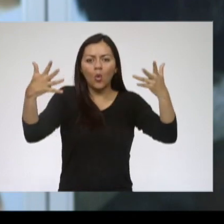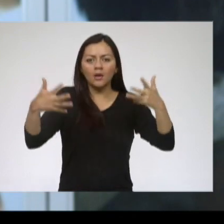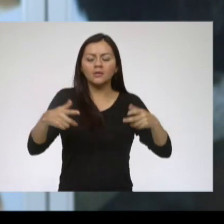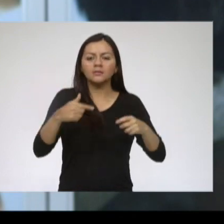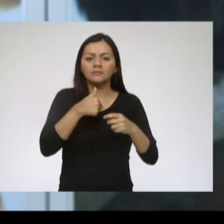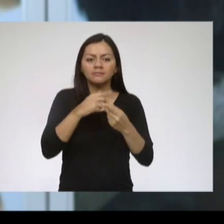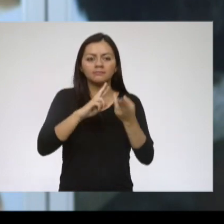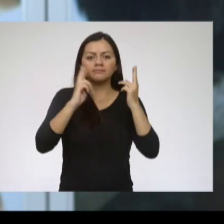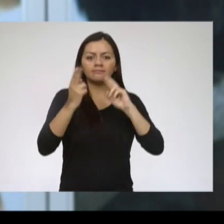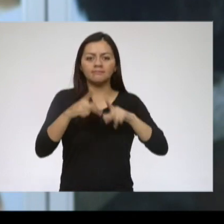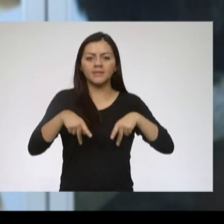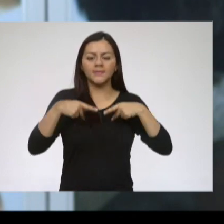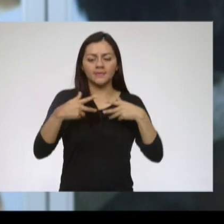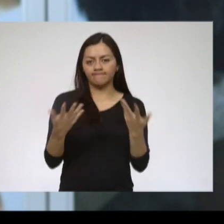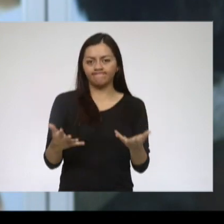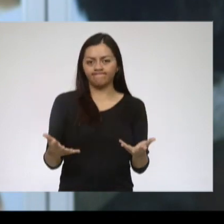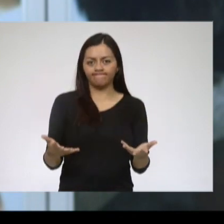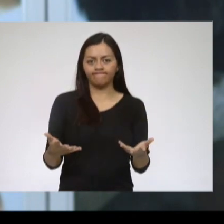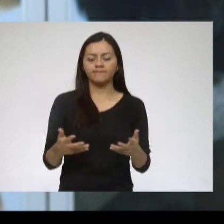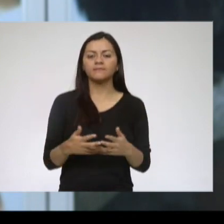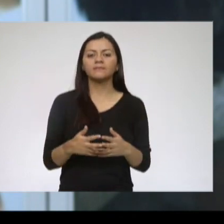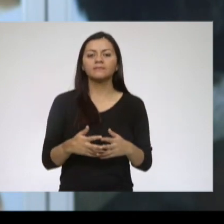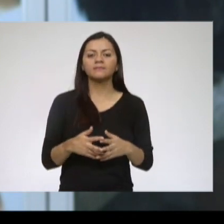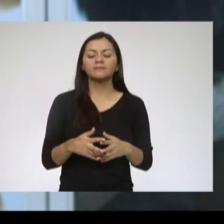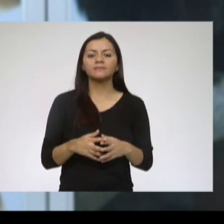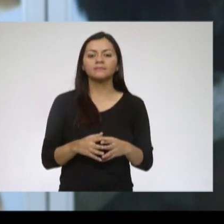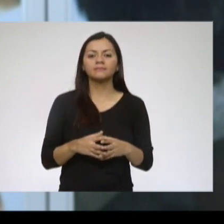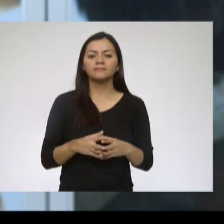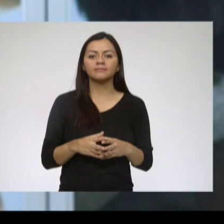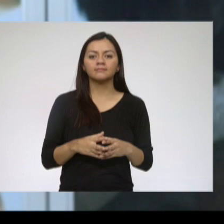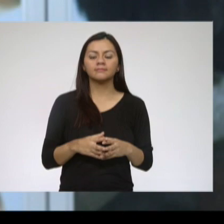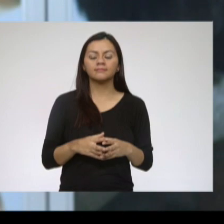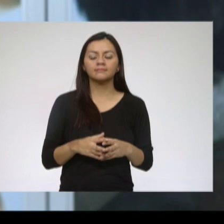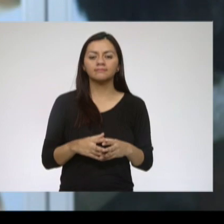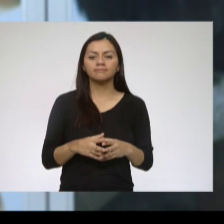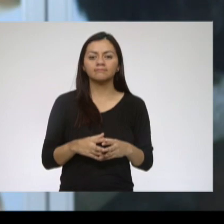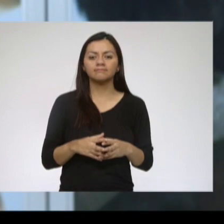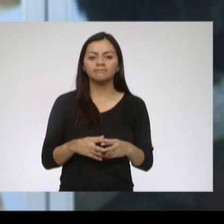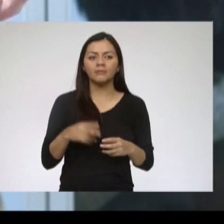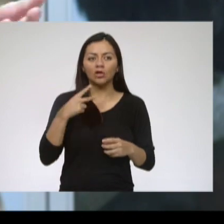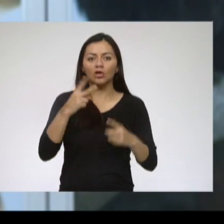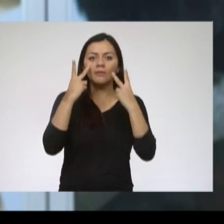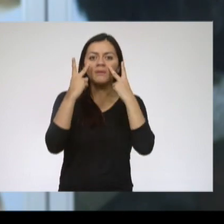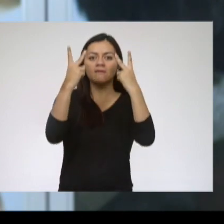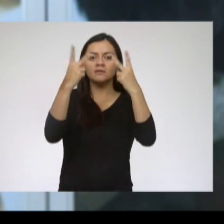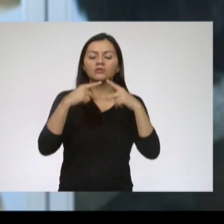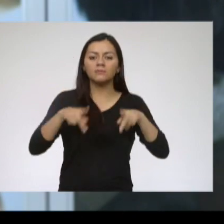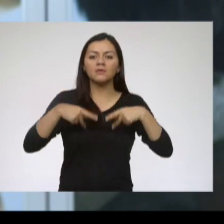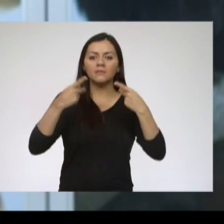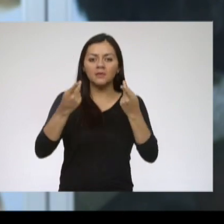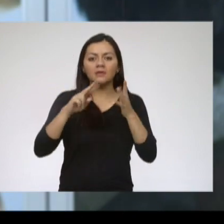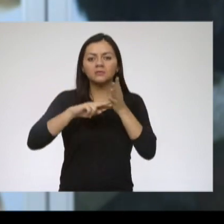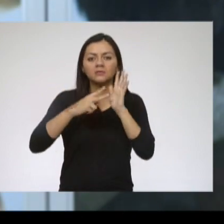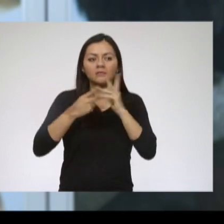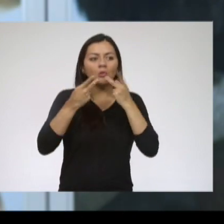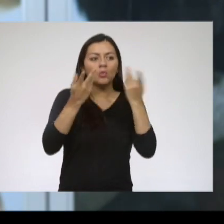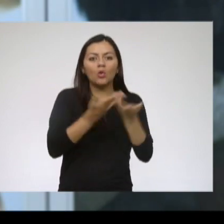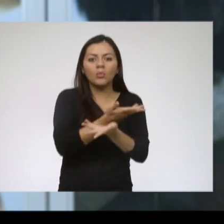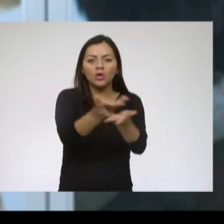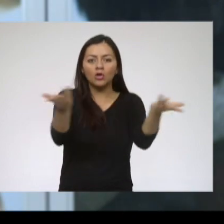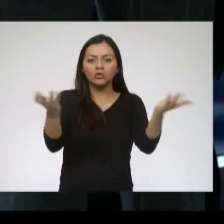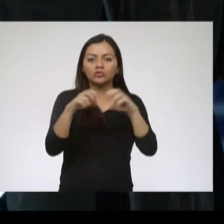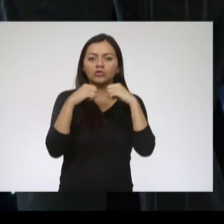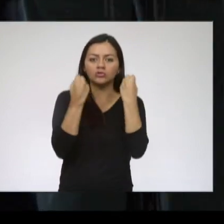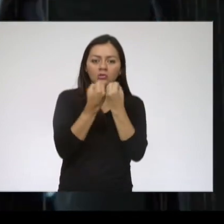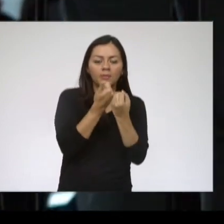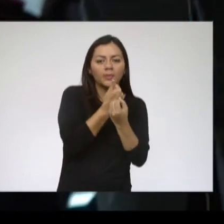normando y regulando también mi comportamiento, mi conducta y mi percepción de vida hacia todo lo que significa lo público y también lo